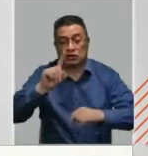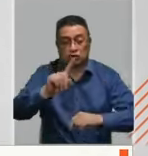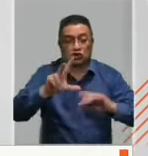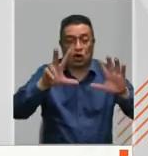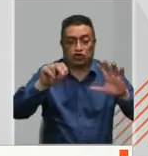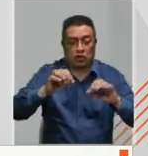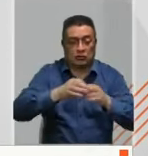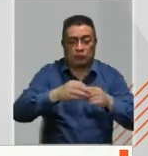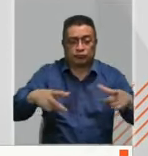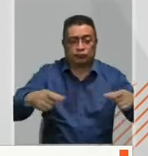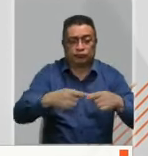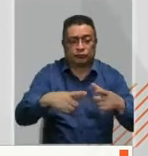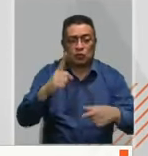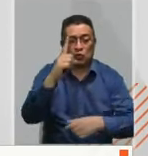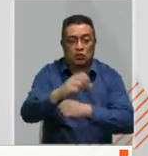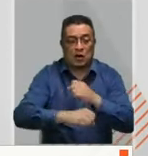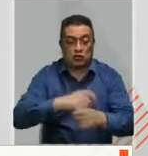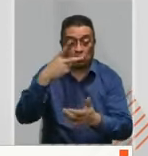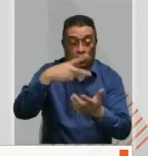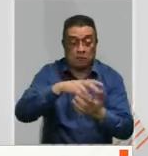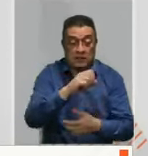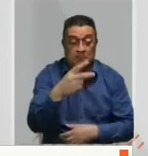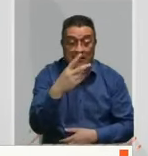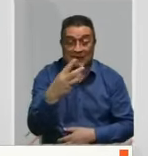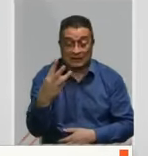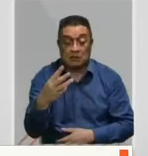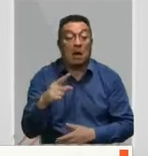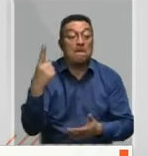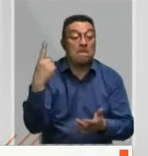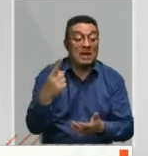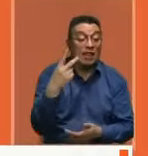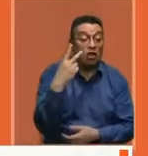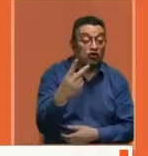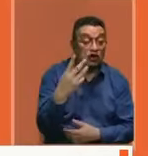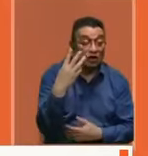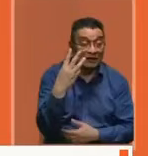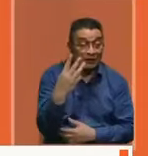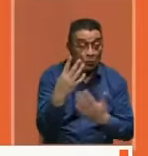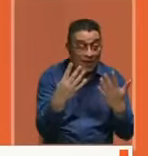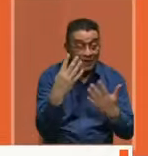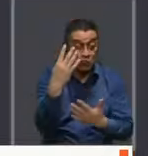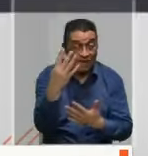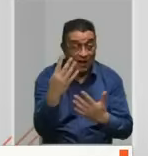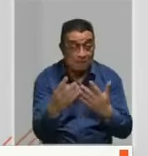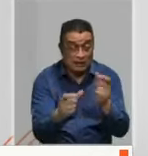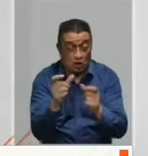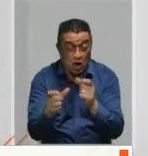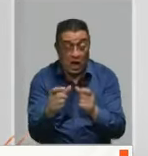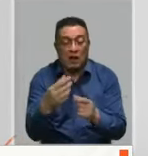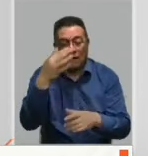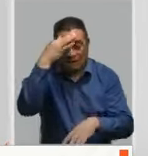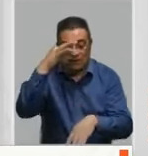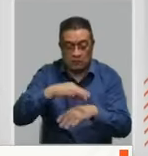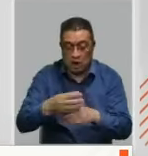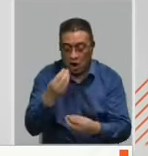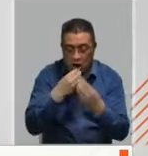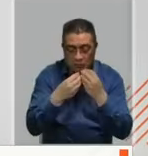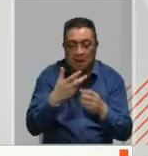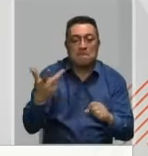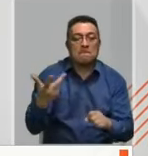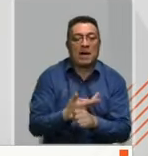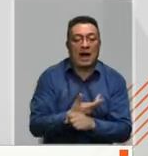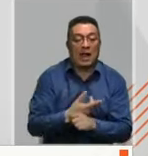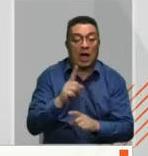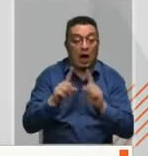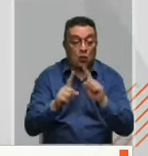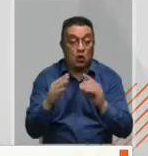al año. En 2023 pasó esto, 1.249 personas se enfermaron por comida en mal estado. Algunas en sus